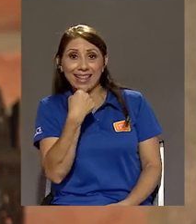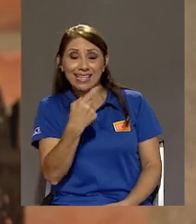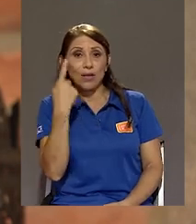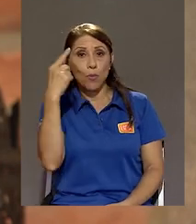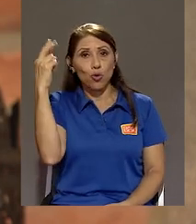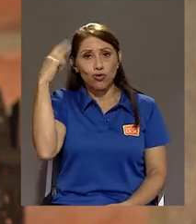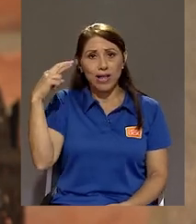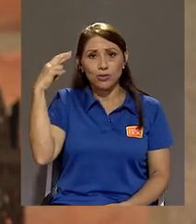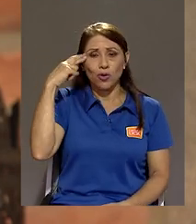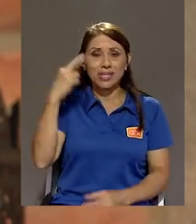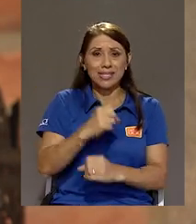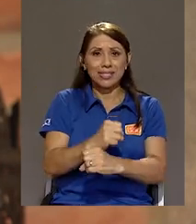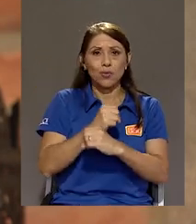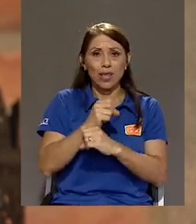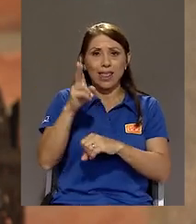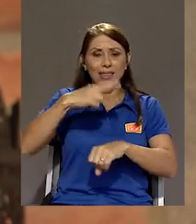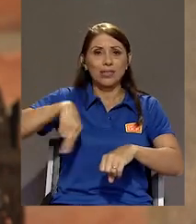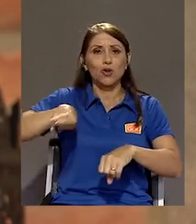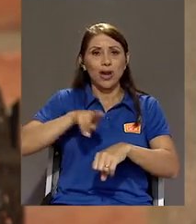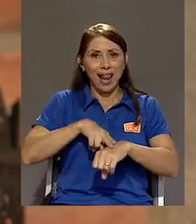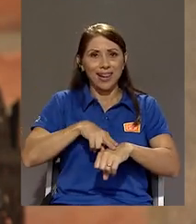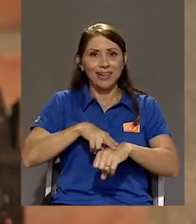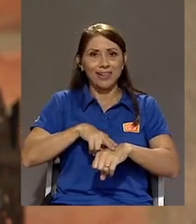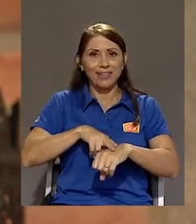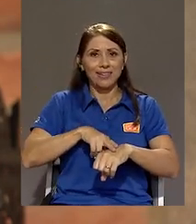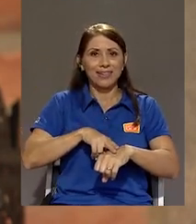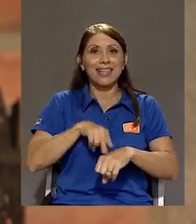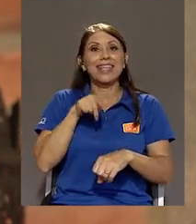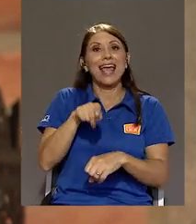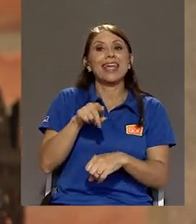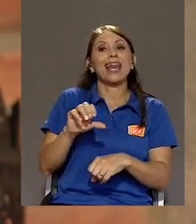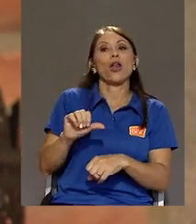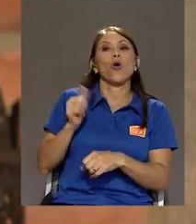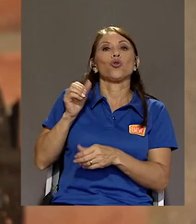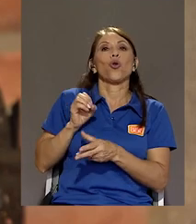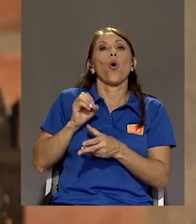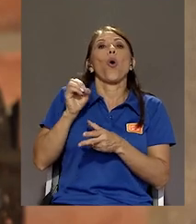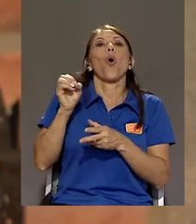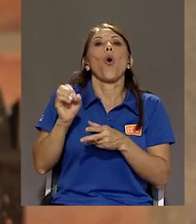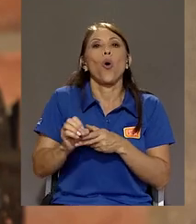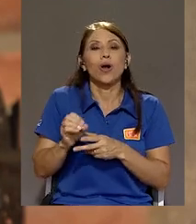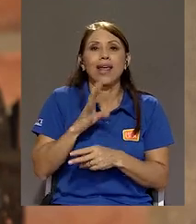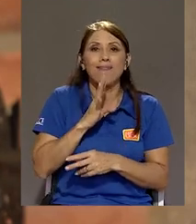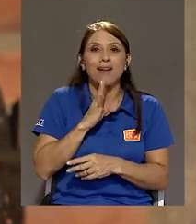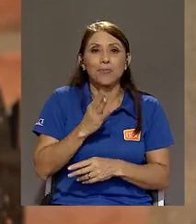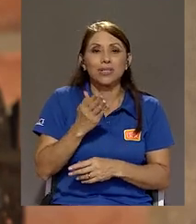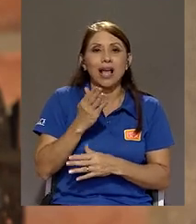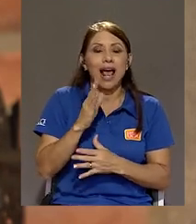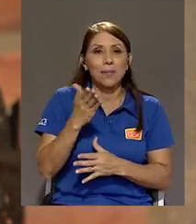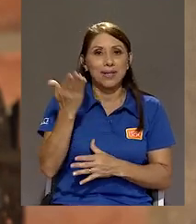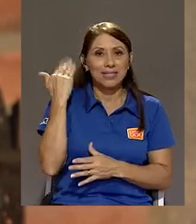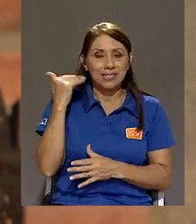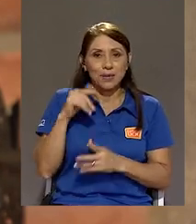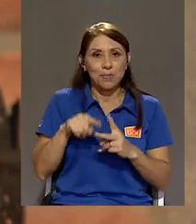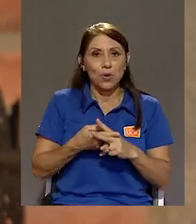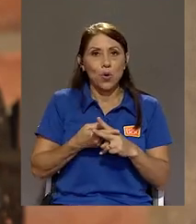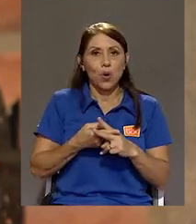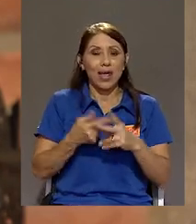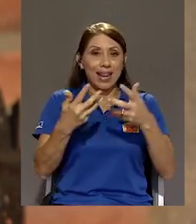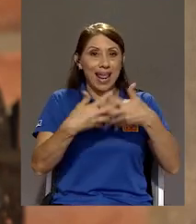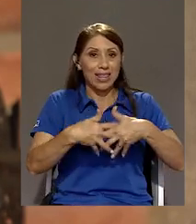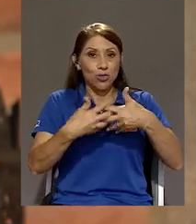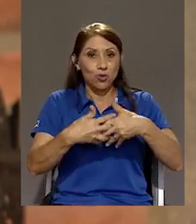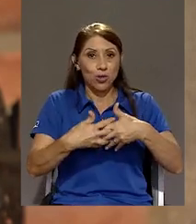razones de seguridad nacional, y aquí era el otro O que hablábamos al principio, la industria, Estados Unidos tiene que